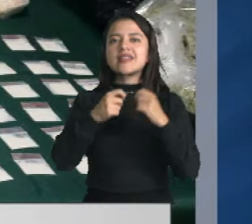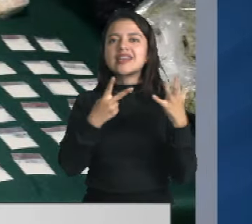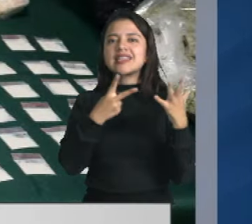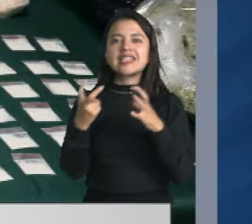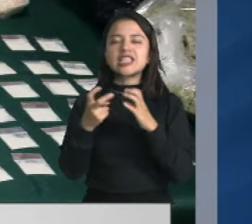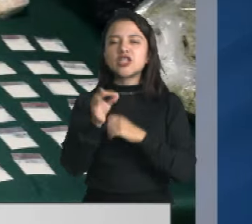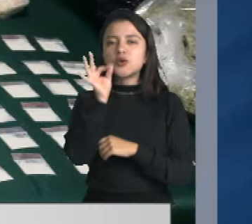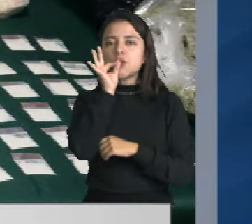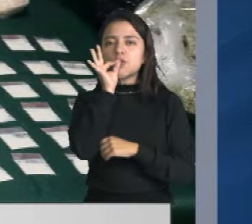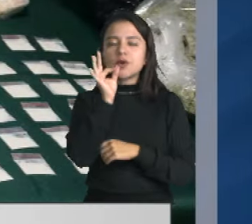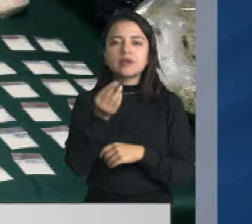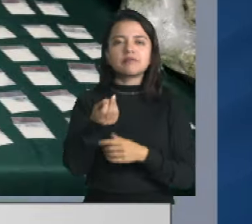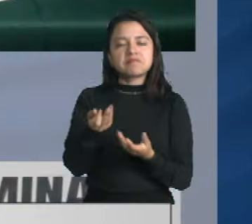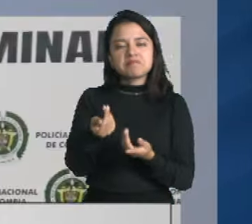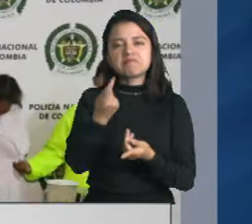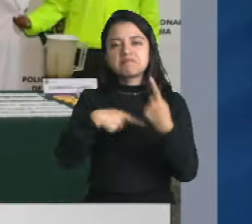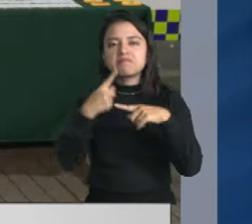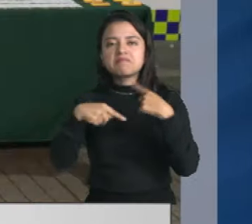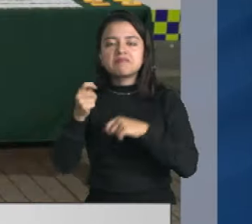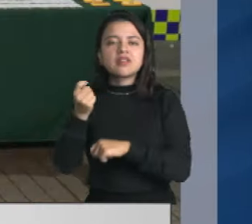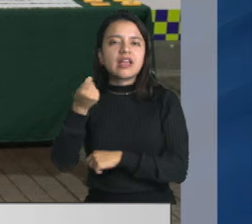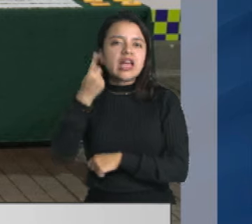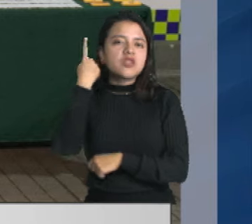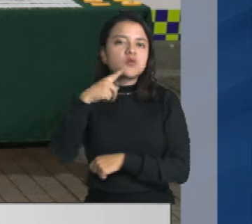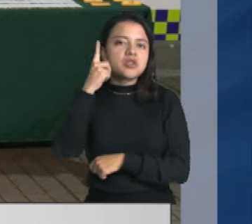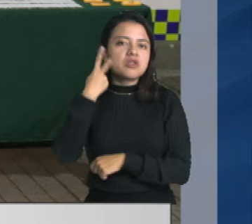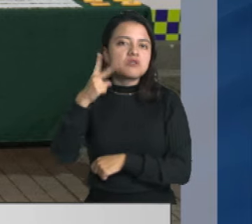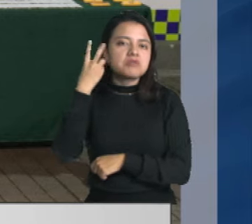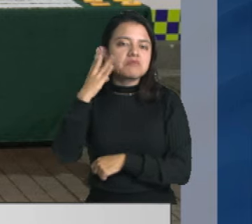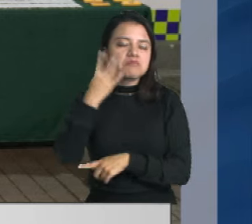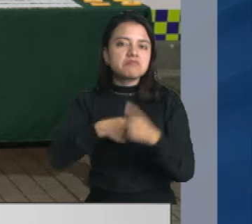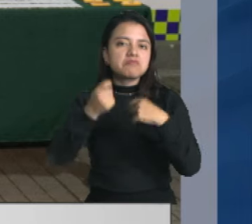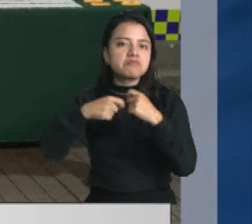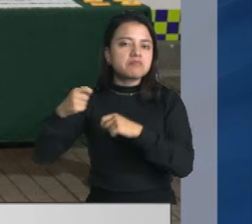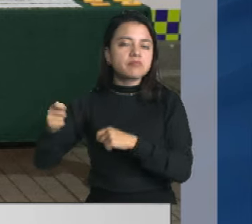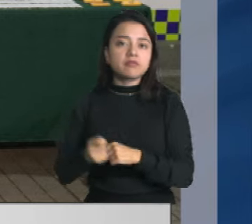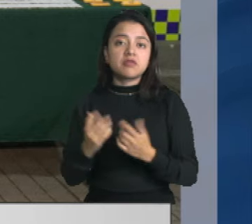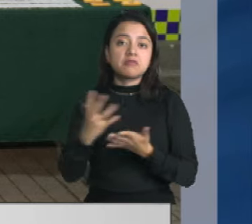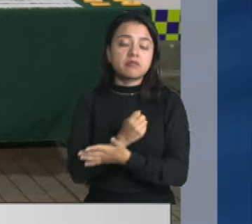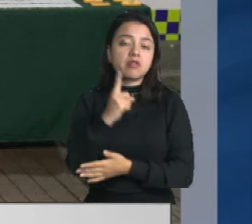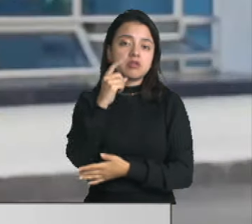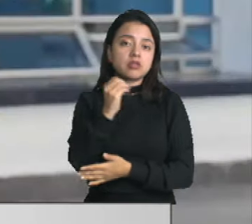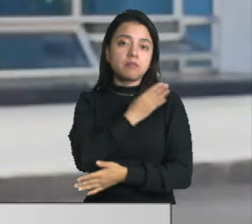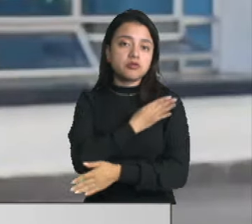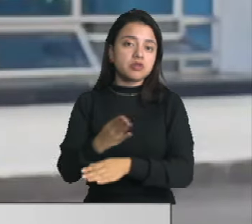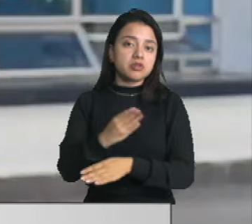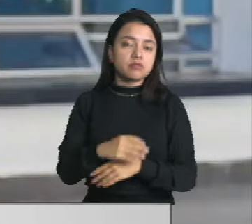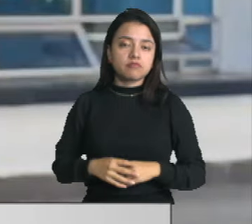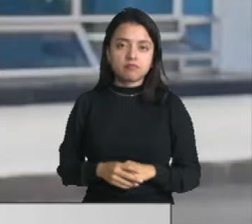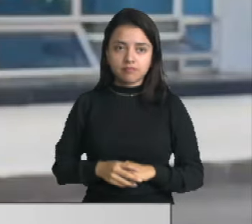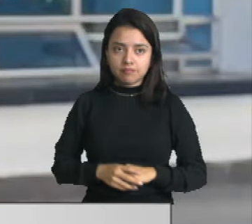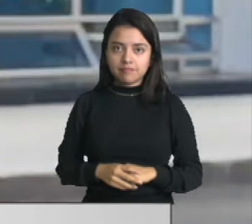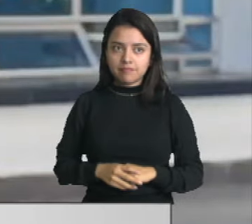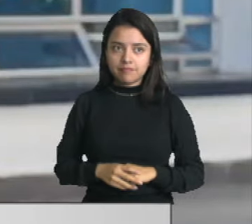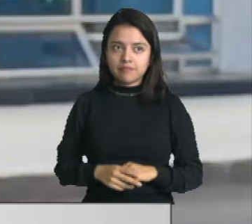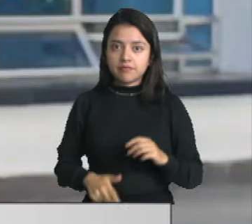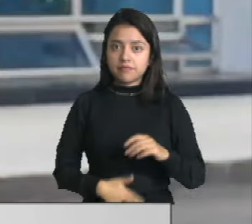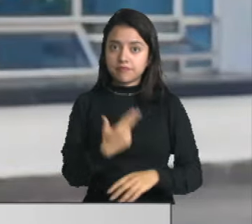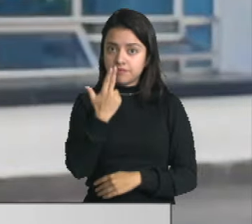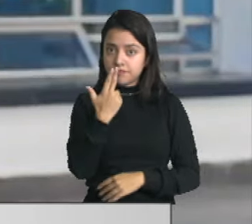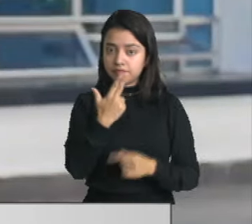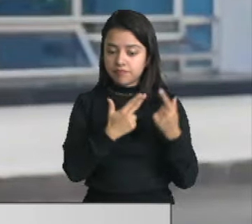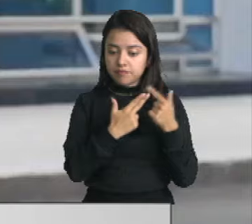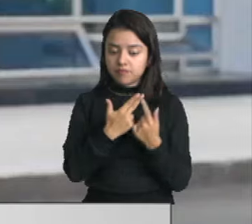diarias con ingresos criminales mensuales de aproximadamente 60 millones de pesos. Se incautaron un arma de fuego, 9